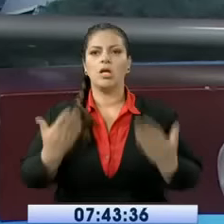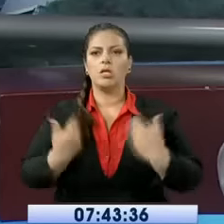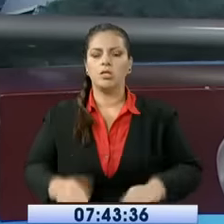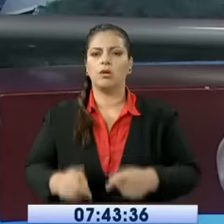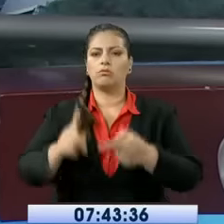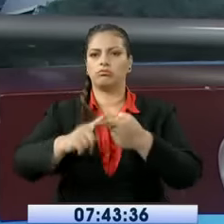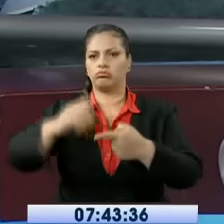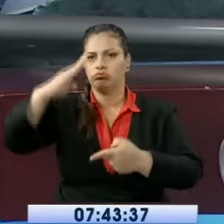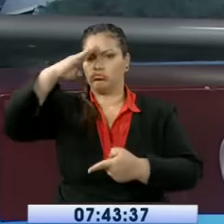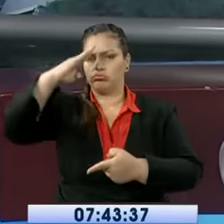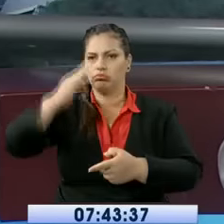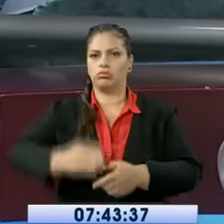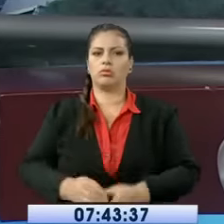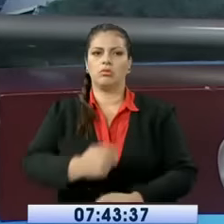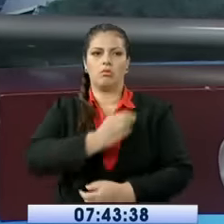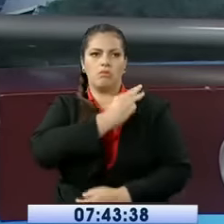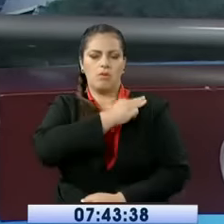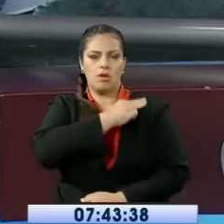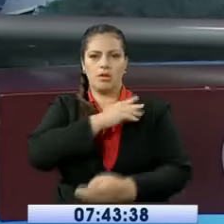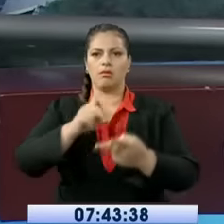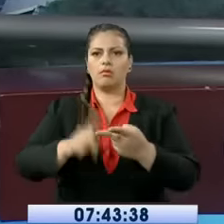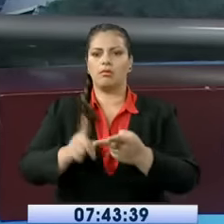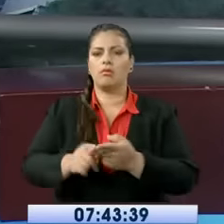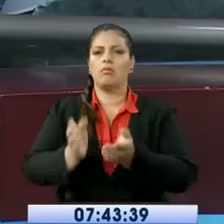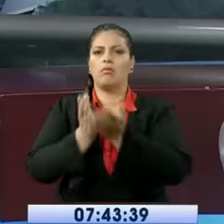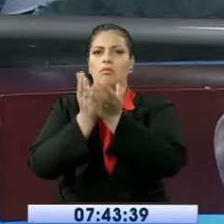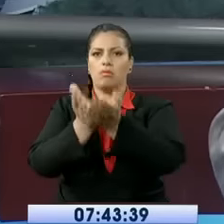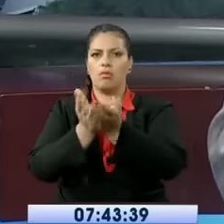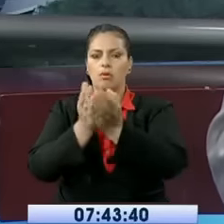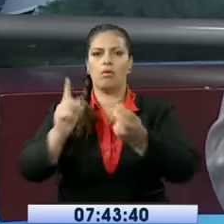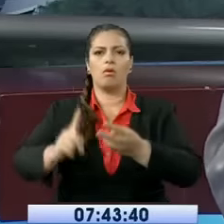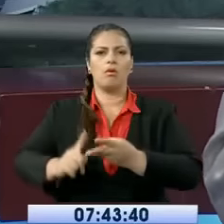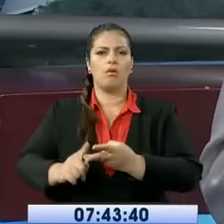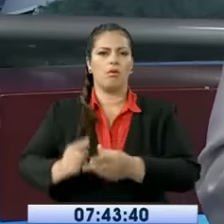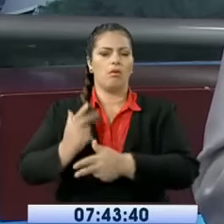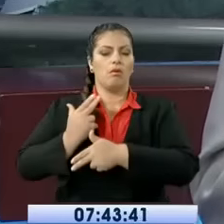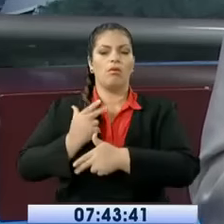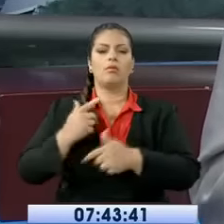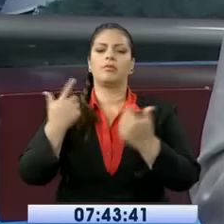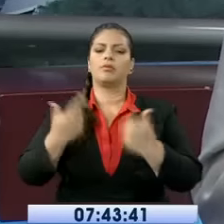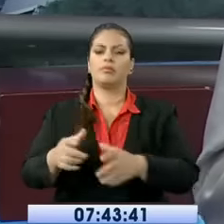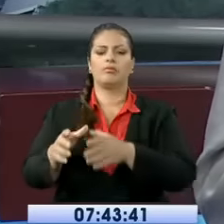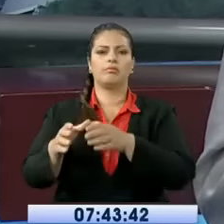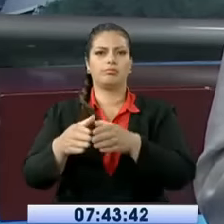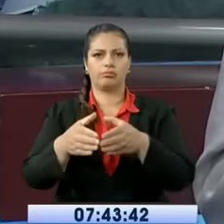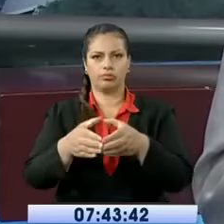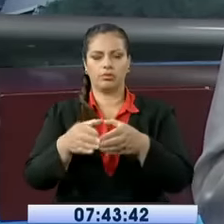Armadas será la encargada de investigar las causas que provocaron esta explosión.